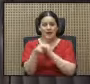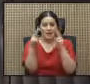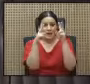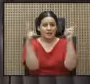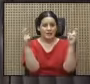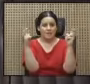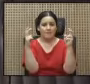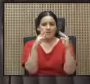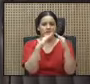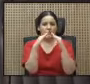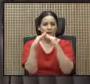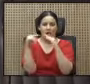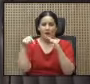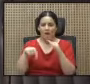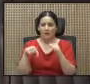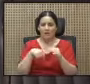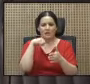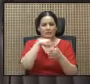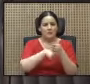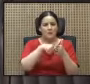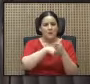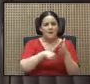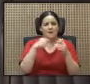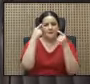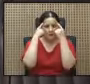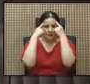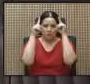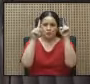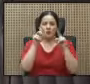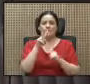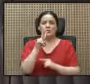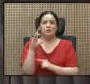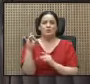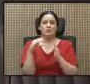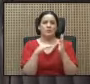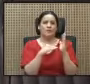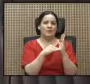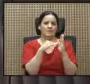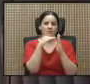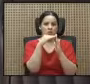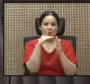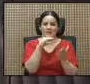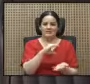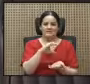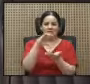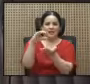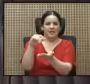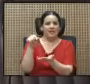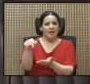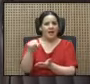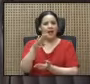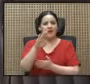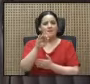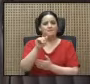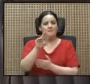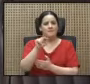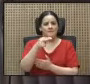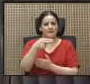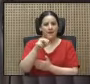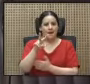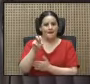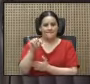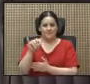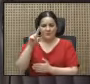para que los famosos 28 mil millones lleguen al Bambi. Hubo que hacer presión aquí con